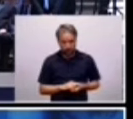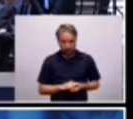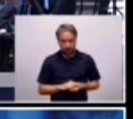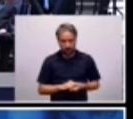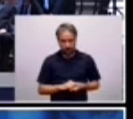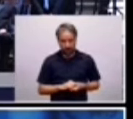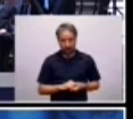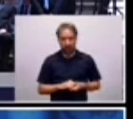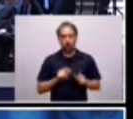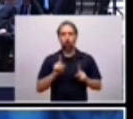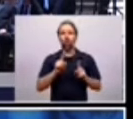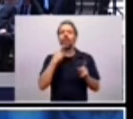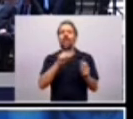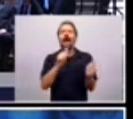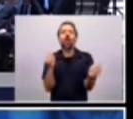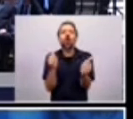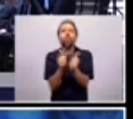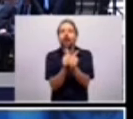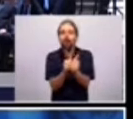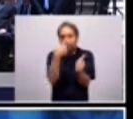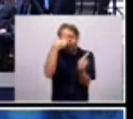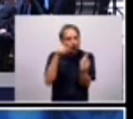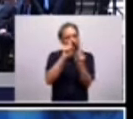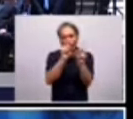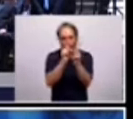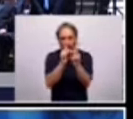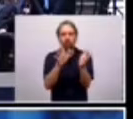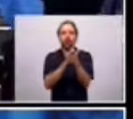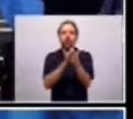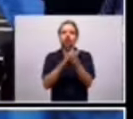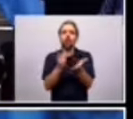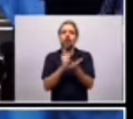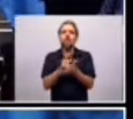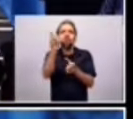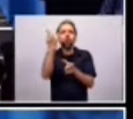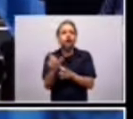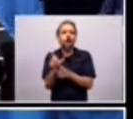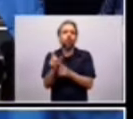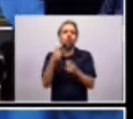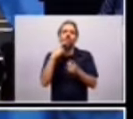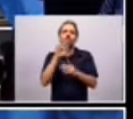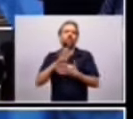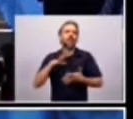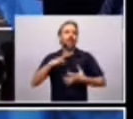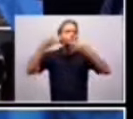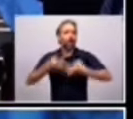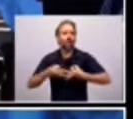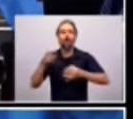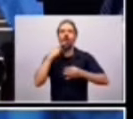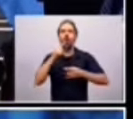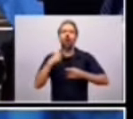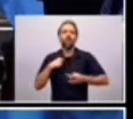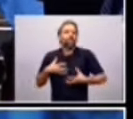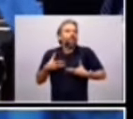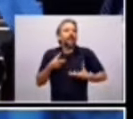bueno constitucionales, legislación general y relaciones exteriores. Bueno, pará de contar. Cinco comisiones. Que yo entiendo lo que vos decís. Vos desde ahí lo podés parar. Pero lo que algunas